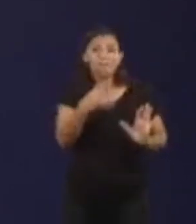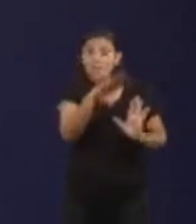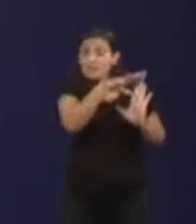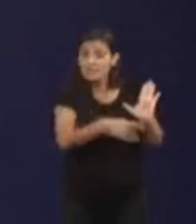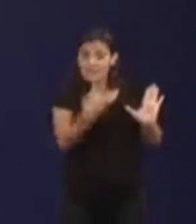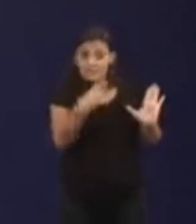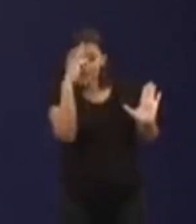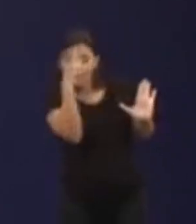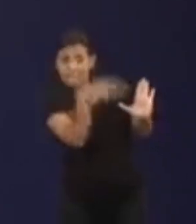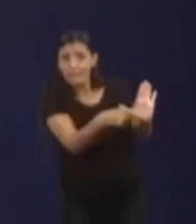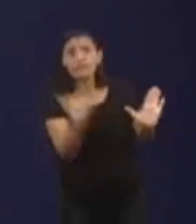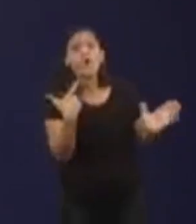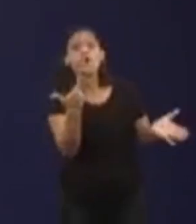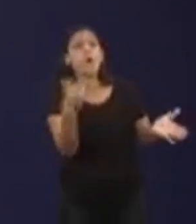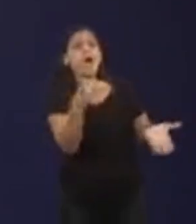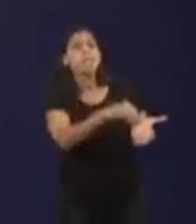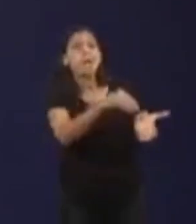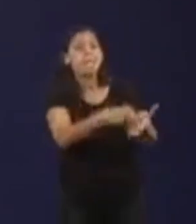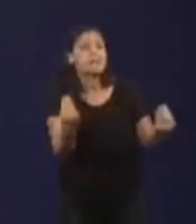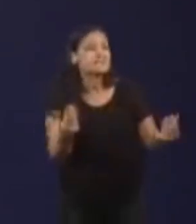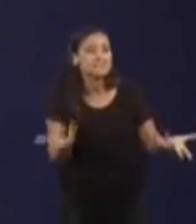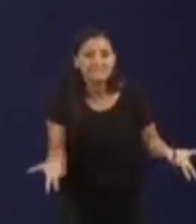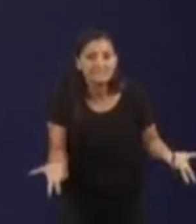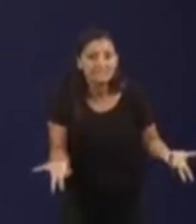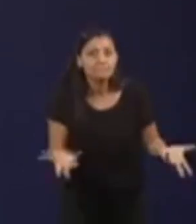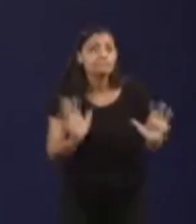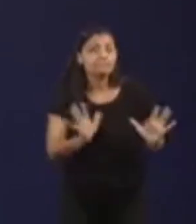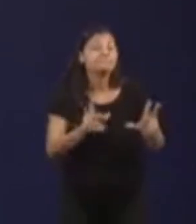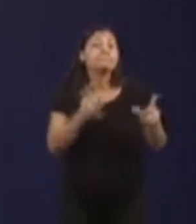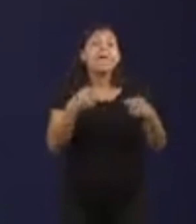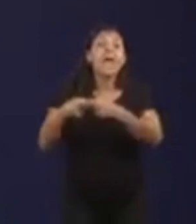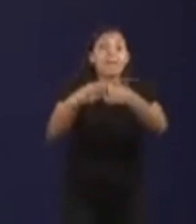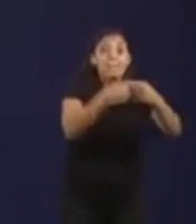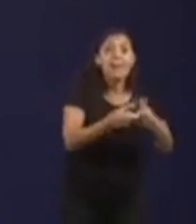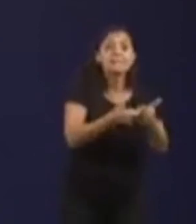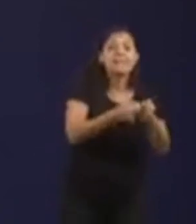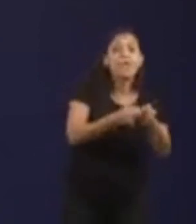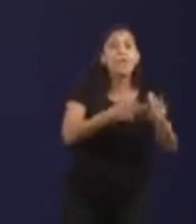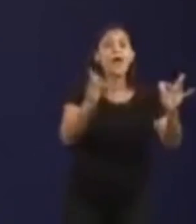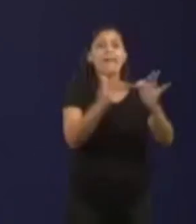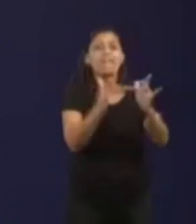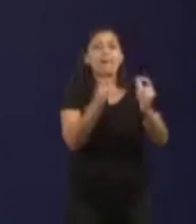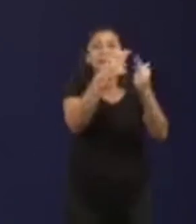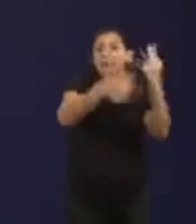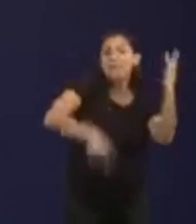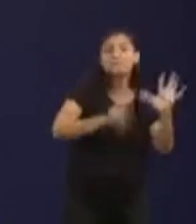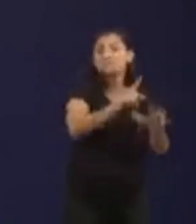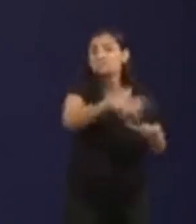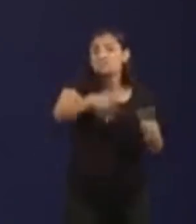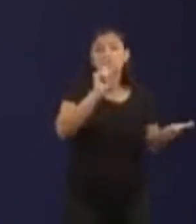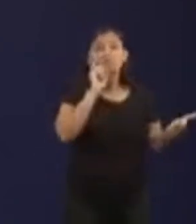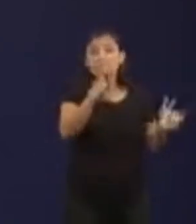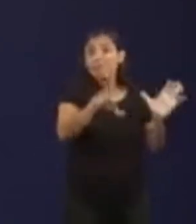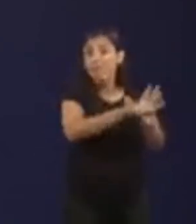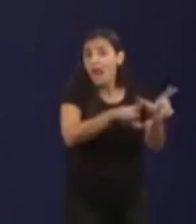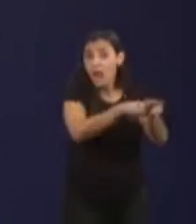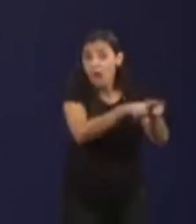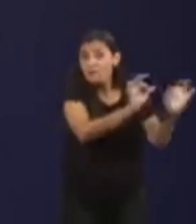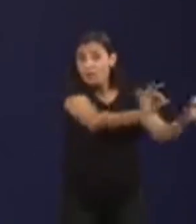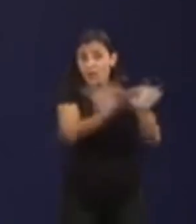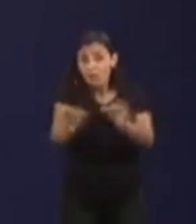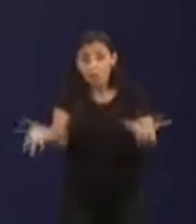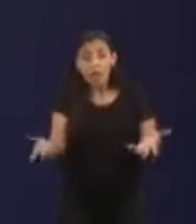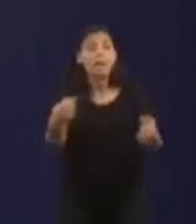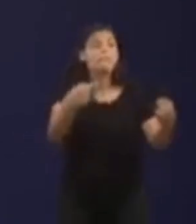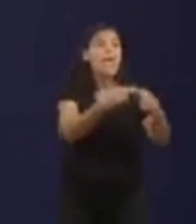Así que no hay mucho para decir digo empresa de telecomunicaciones o cualquier otro que incumpla la ley no que va desde